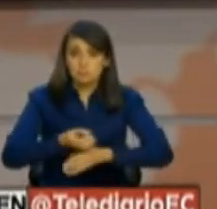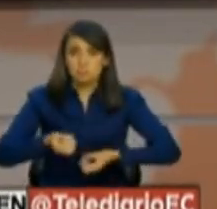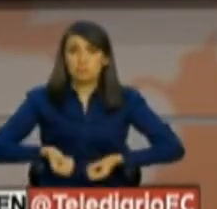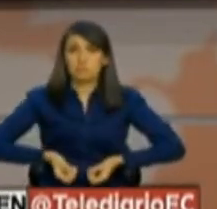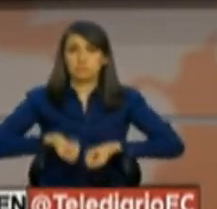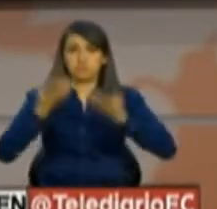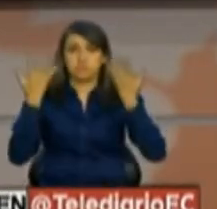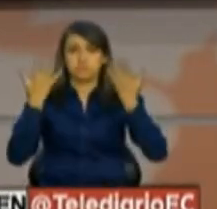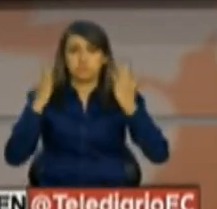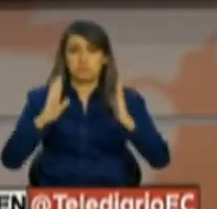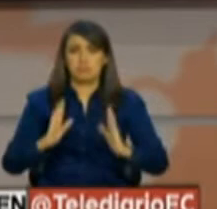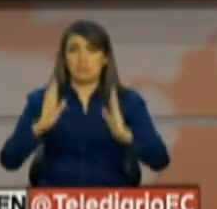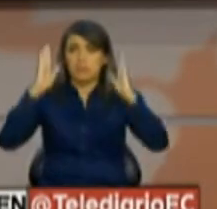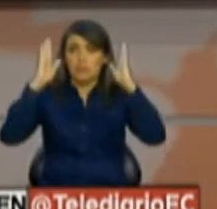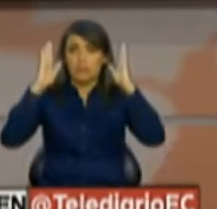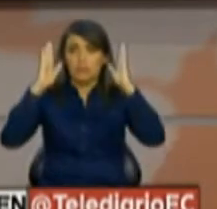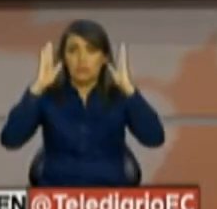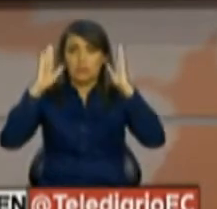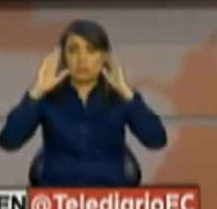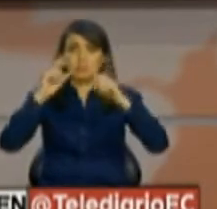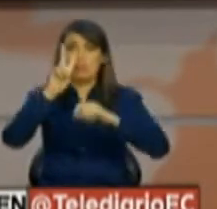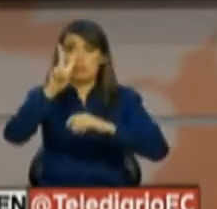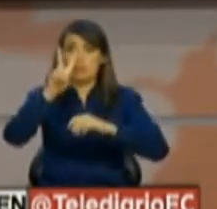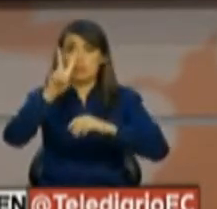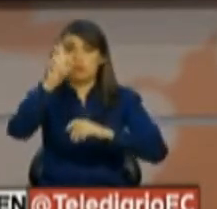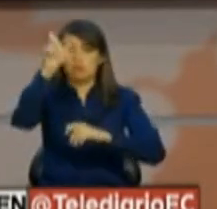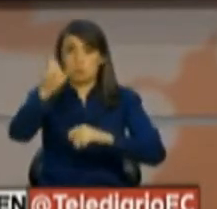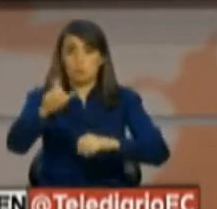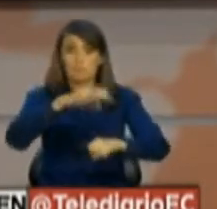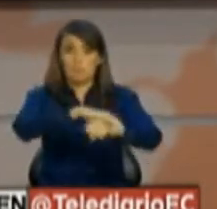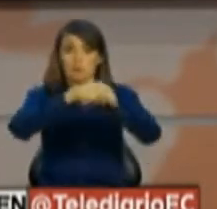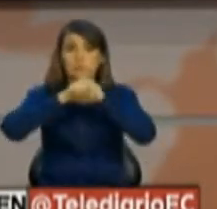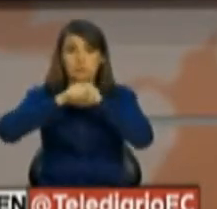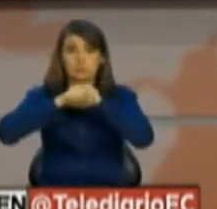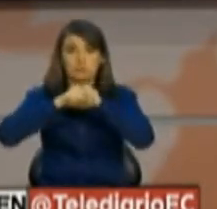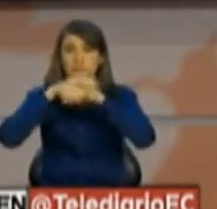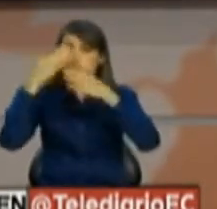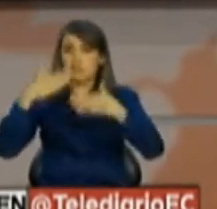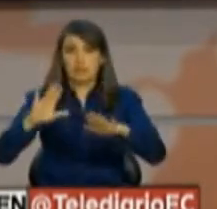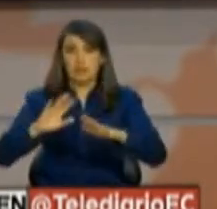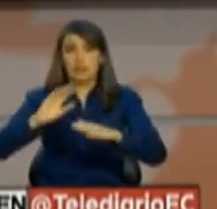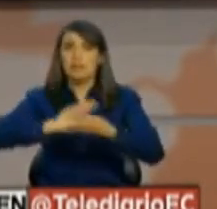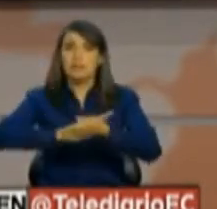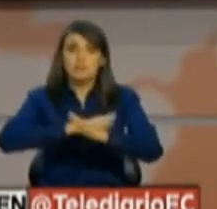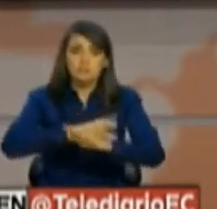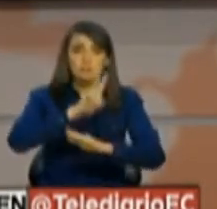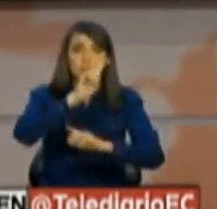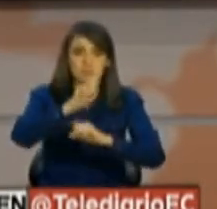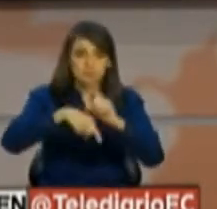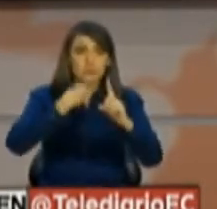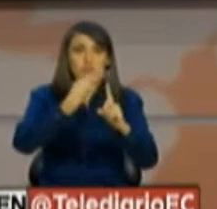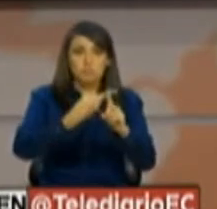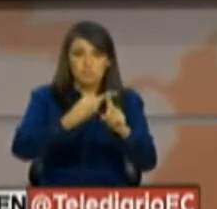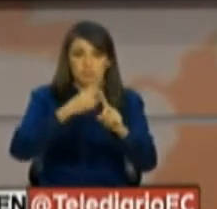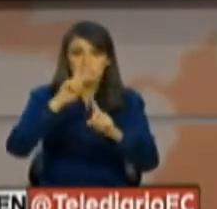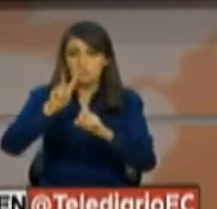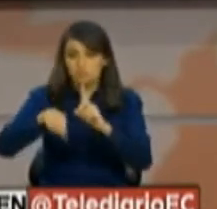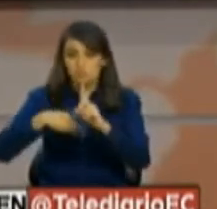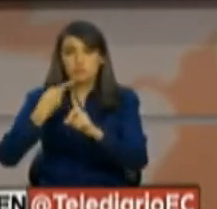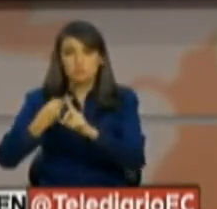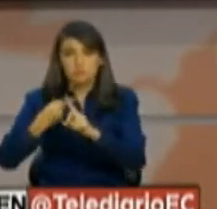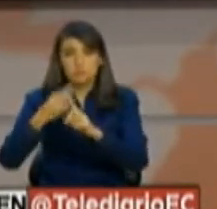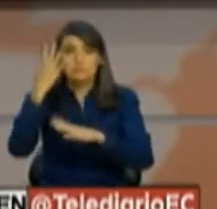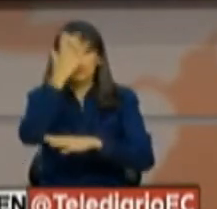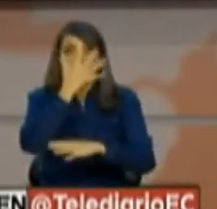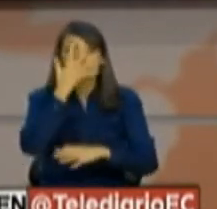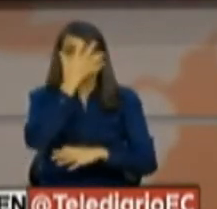nosotros detuvimos inmediatamente a dos personas, luego detuvimos a dos más con un allanamiento en la ciudad de